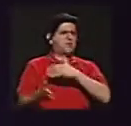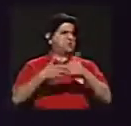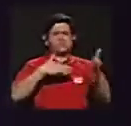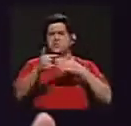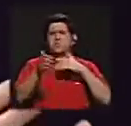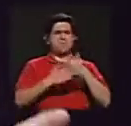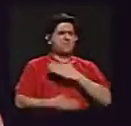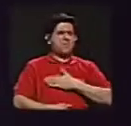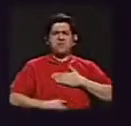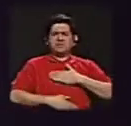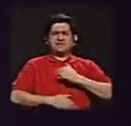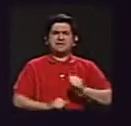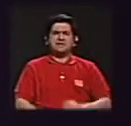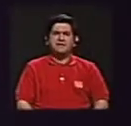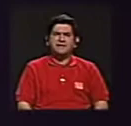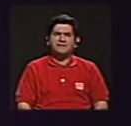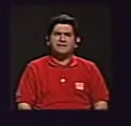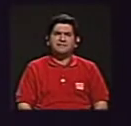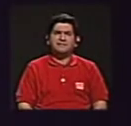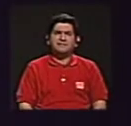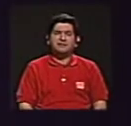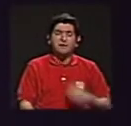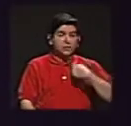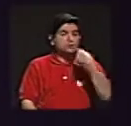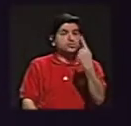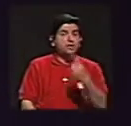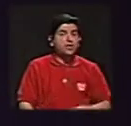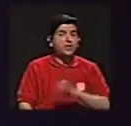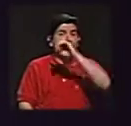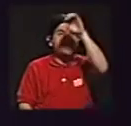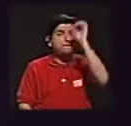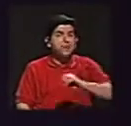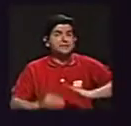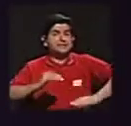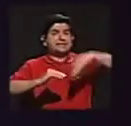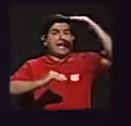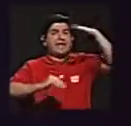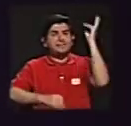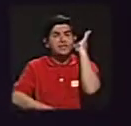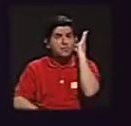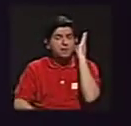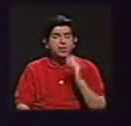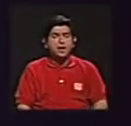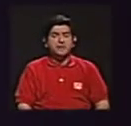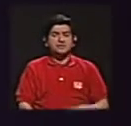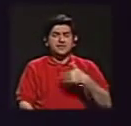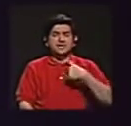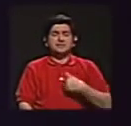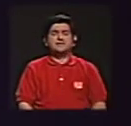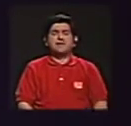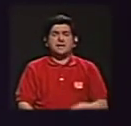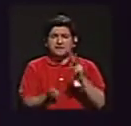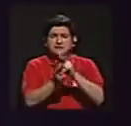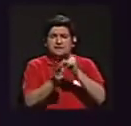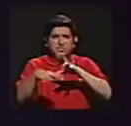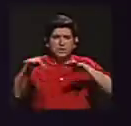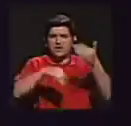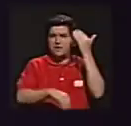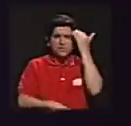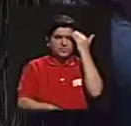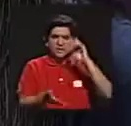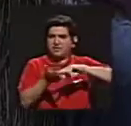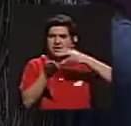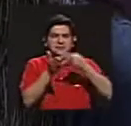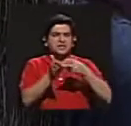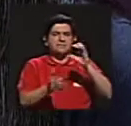Atenas. Yo digo, un porcentaje altísimo de las mujeres con vida sexual activa no saben lo que es un orgasmo.